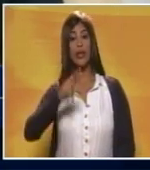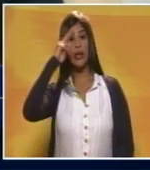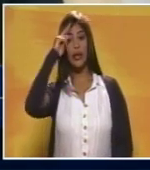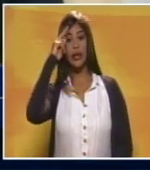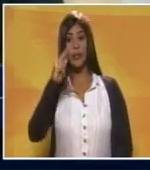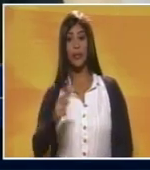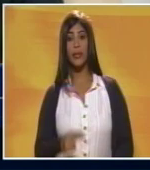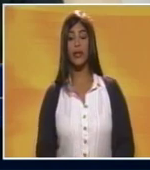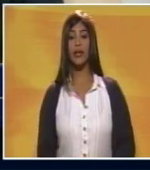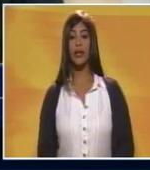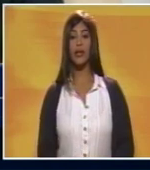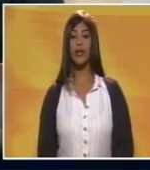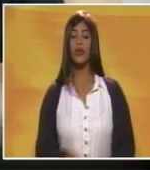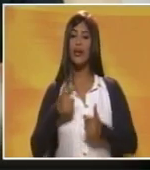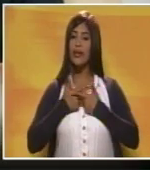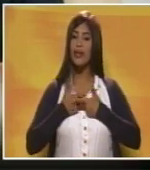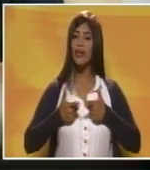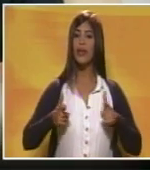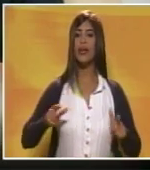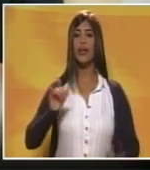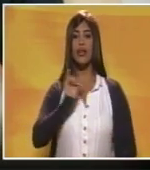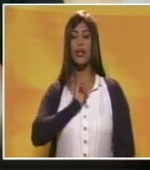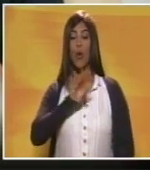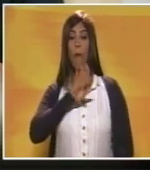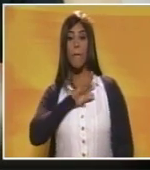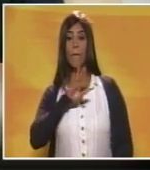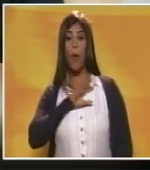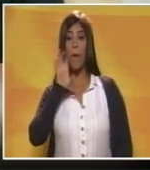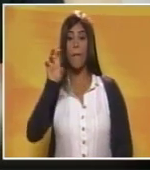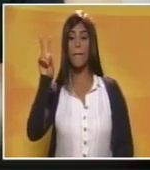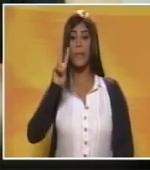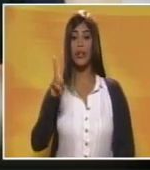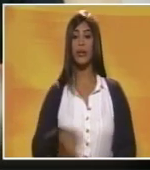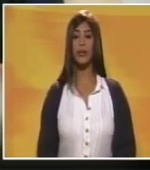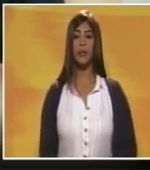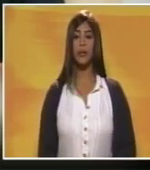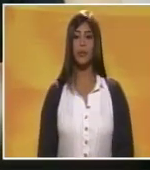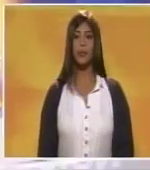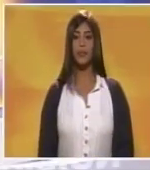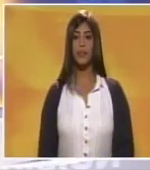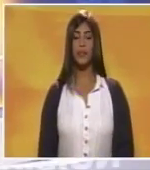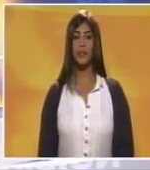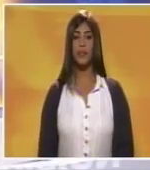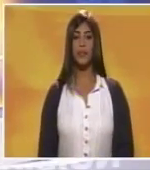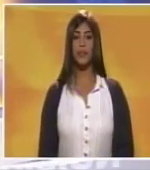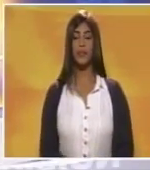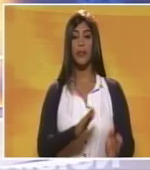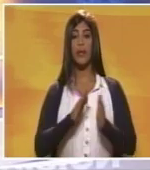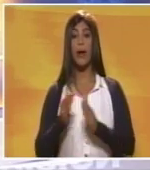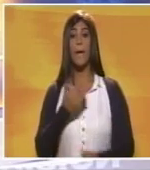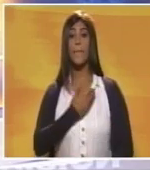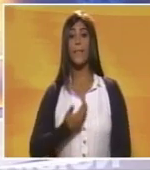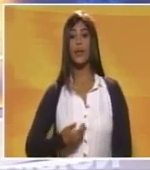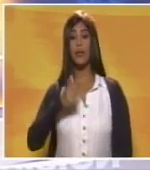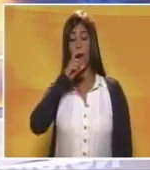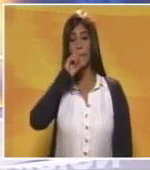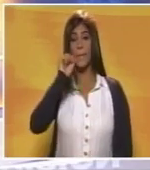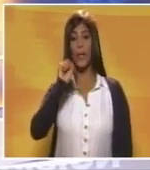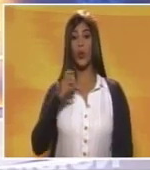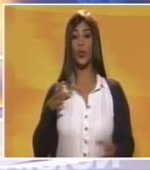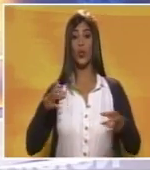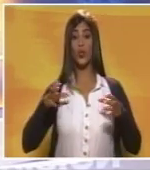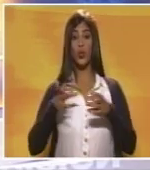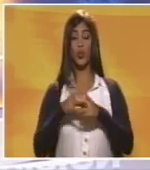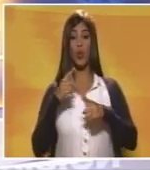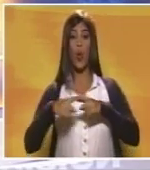respetando la soberanía del pueblo. El presidente de la República, Nicolás Maduro, se reunió